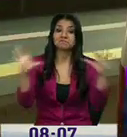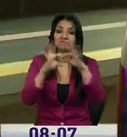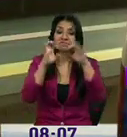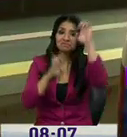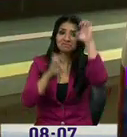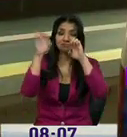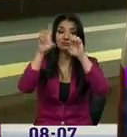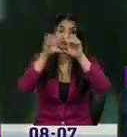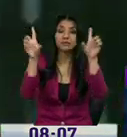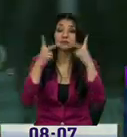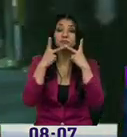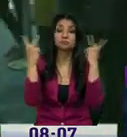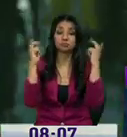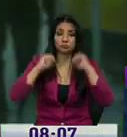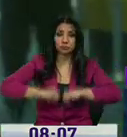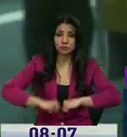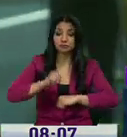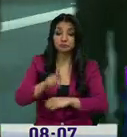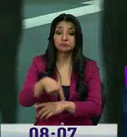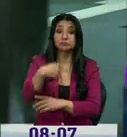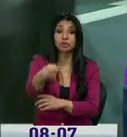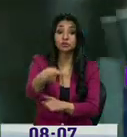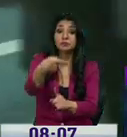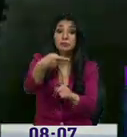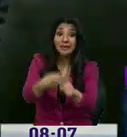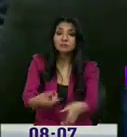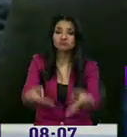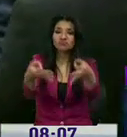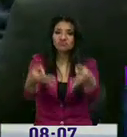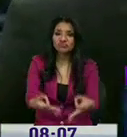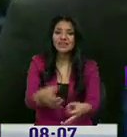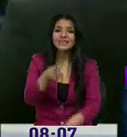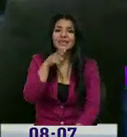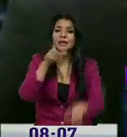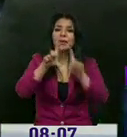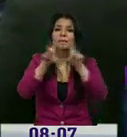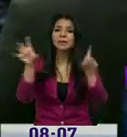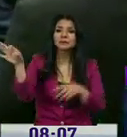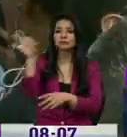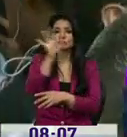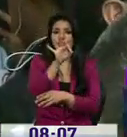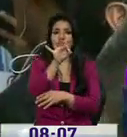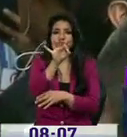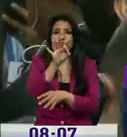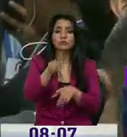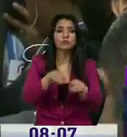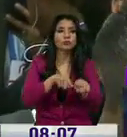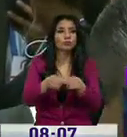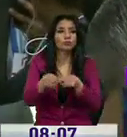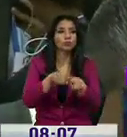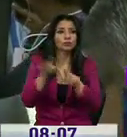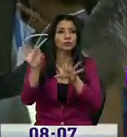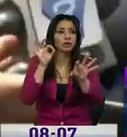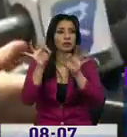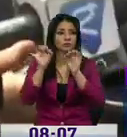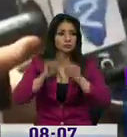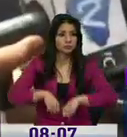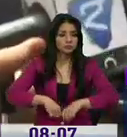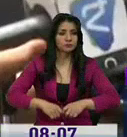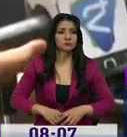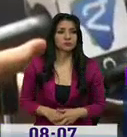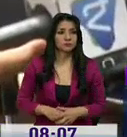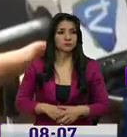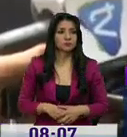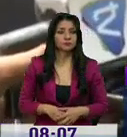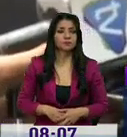con empresas públicas. El próximo mes se definirá cuál será la operadora elegida a través de un concurso de selección.